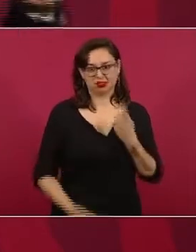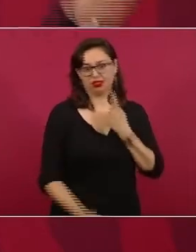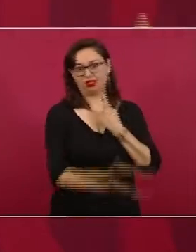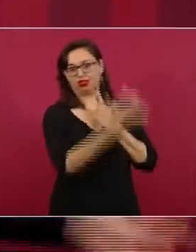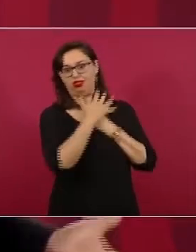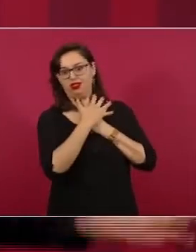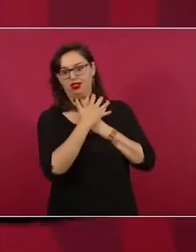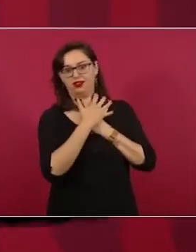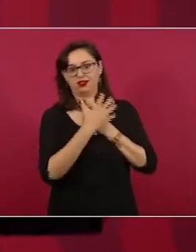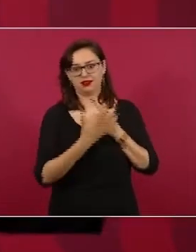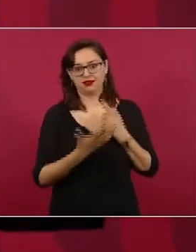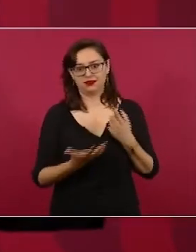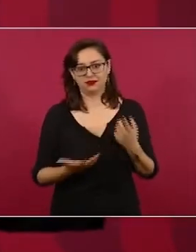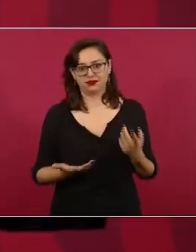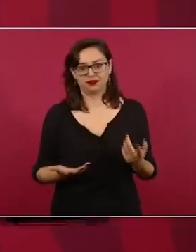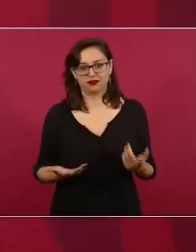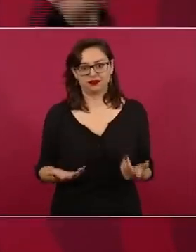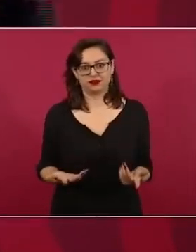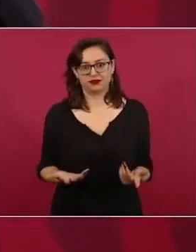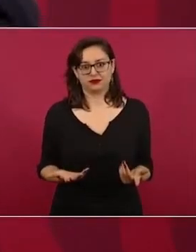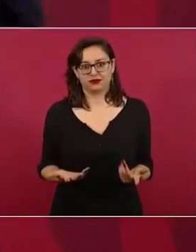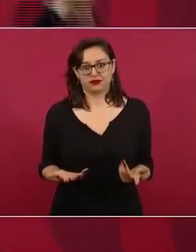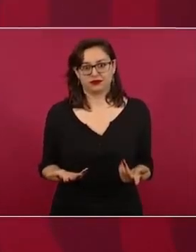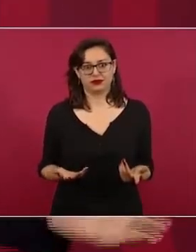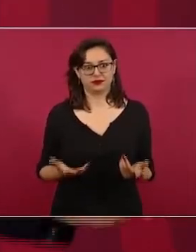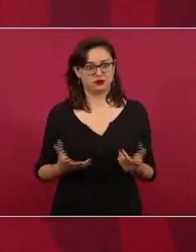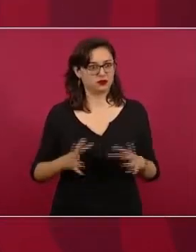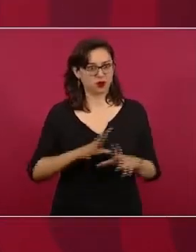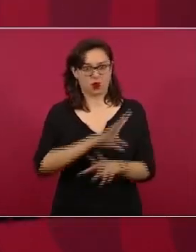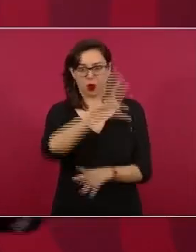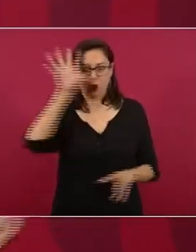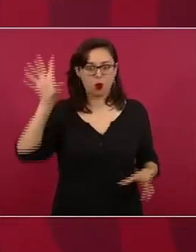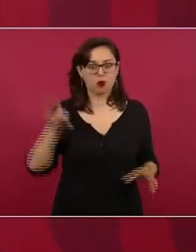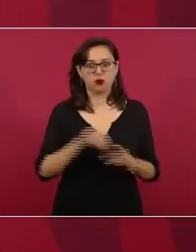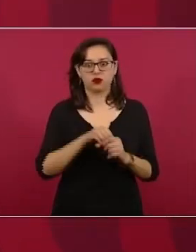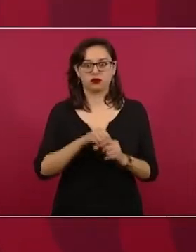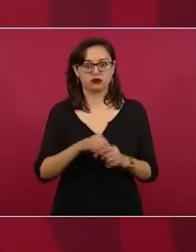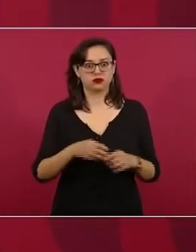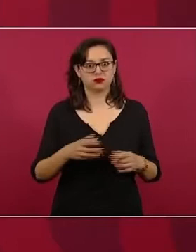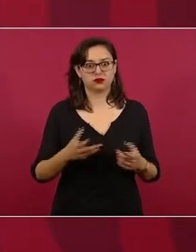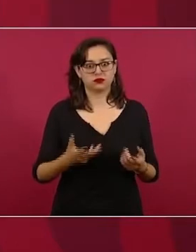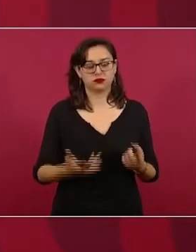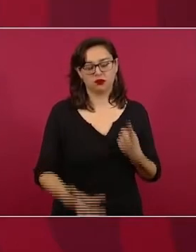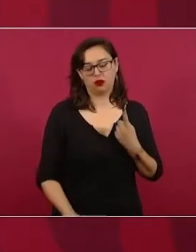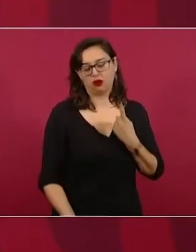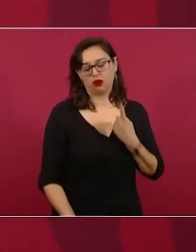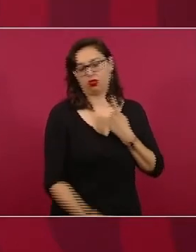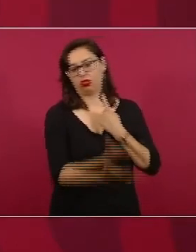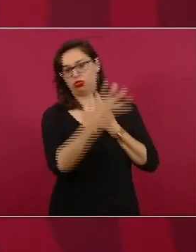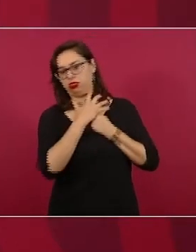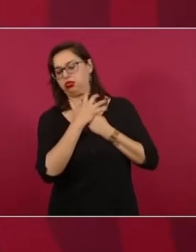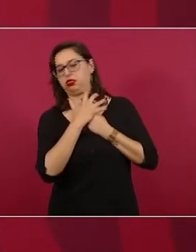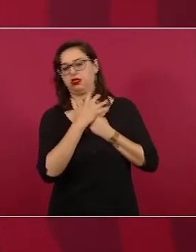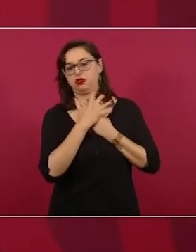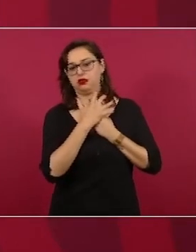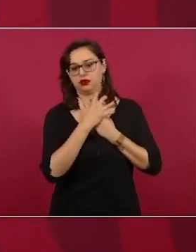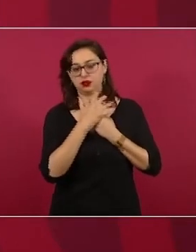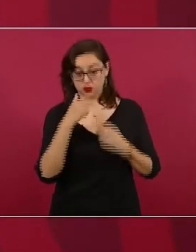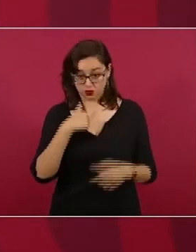o a todo el grupo de Aguilar Camín, a todo el grupo de Krause,